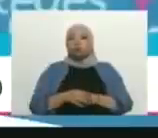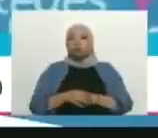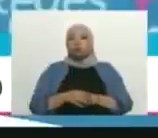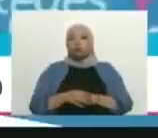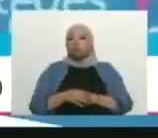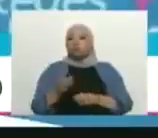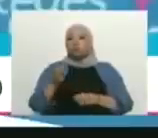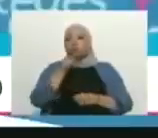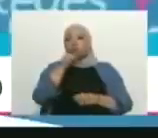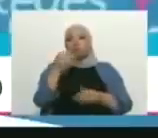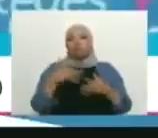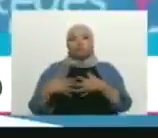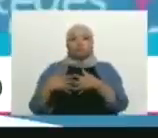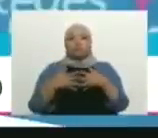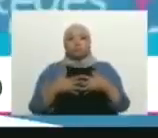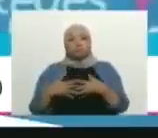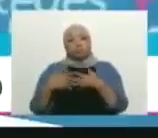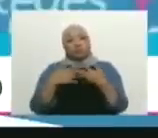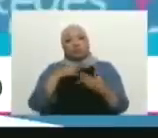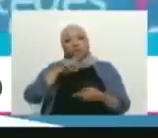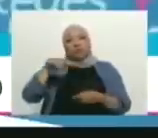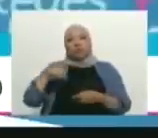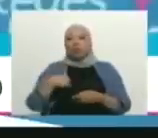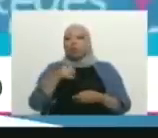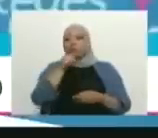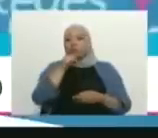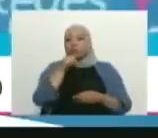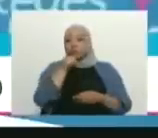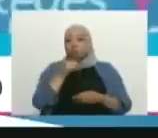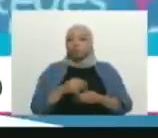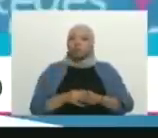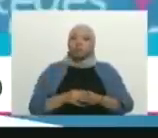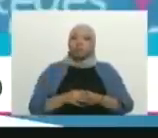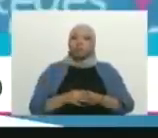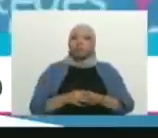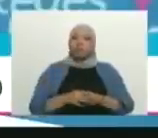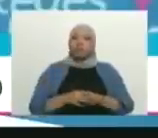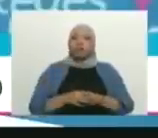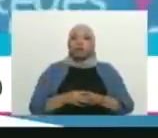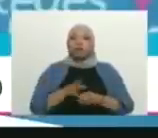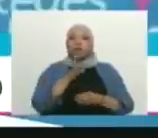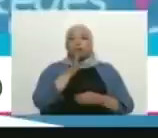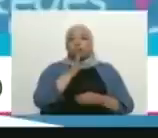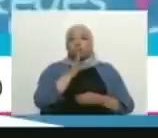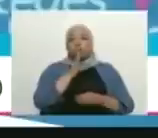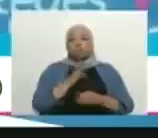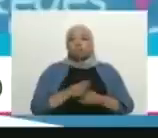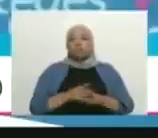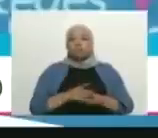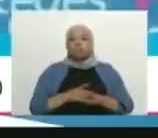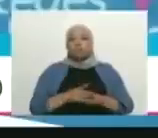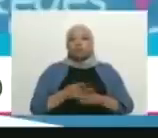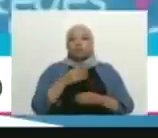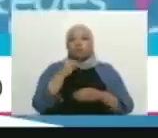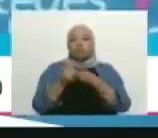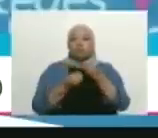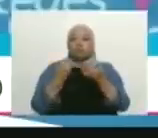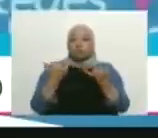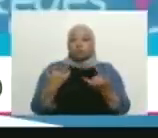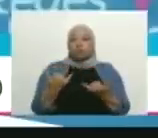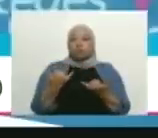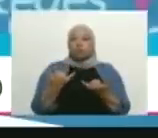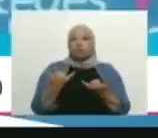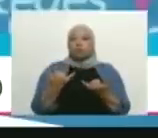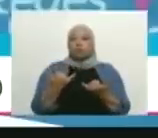la organización de los BRICS. Los BRICS tiene un banco, el banco de los BRICS. ¿Ah?